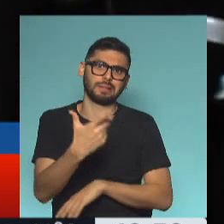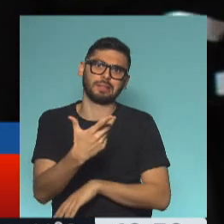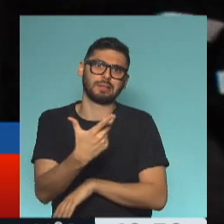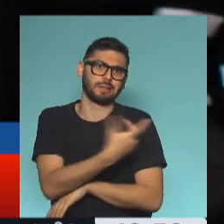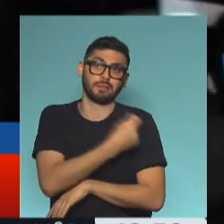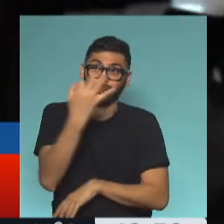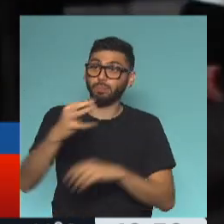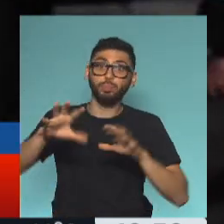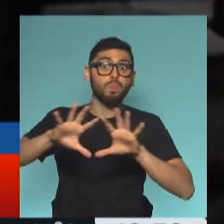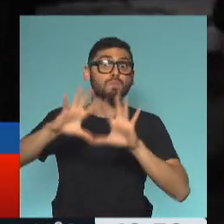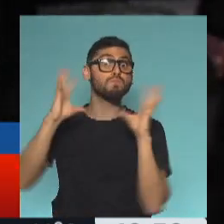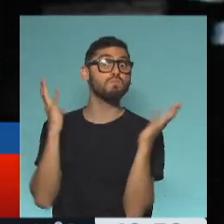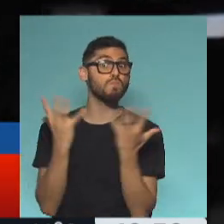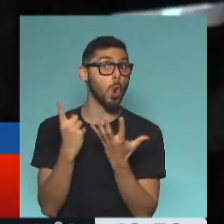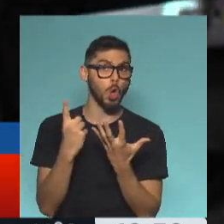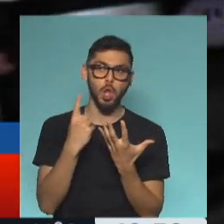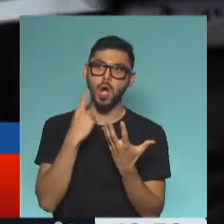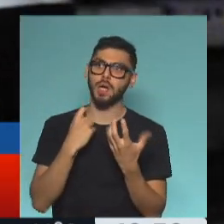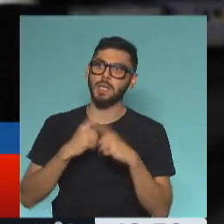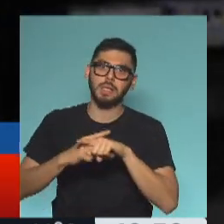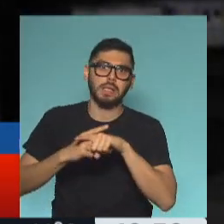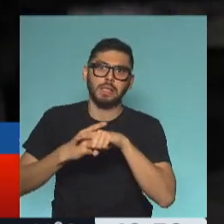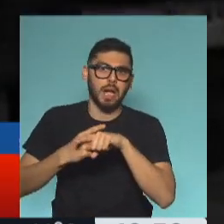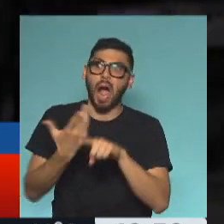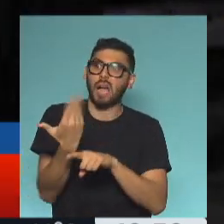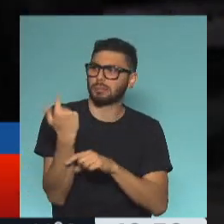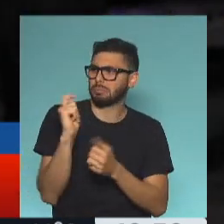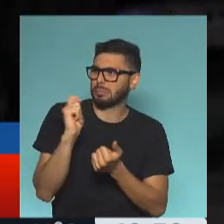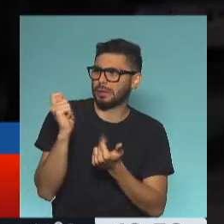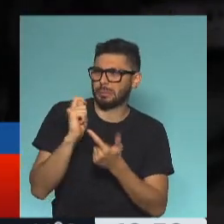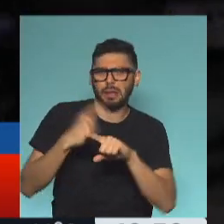entero se ha enfrentado ya desde hace meses.